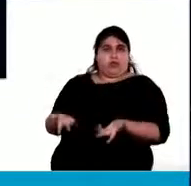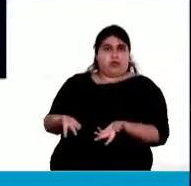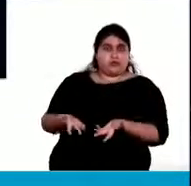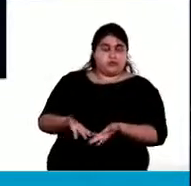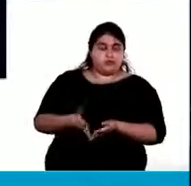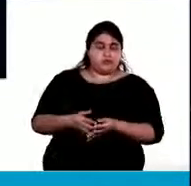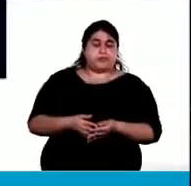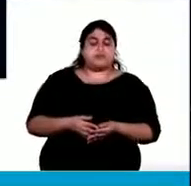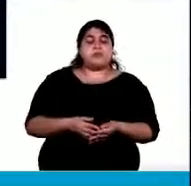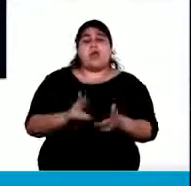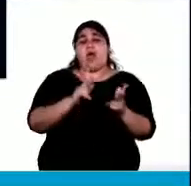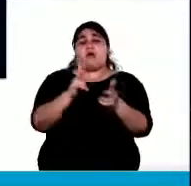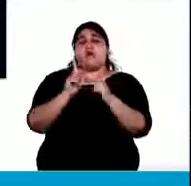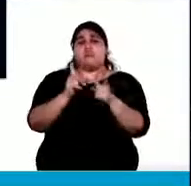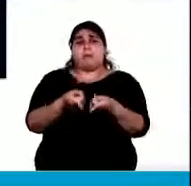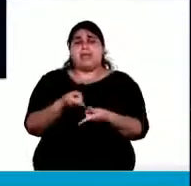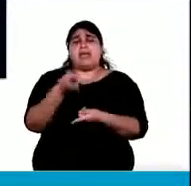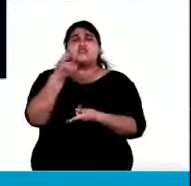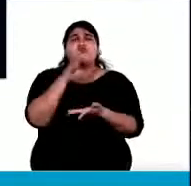Habló también